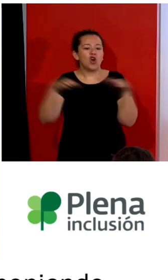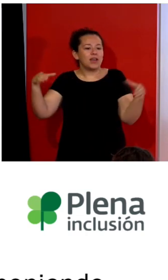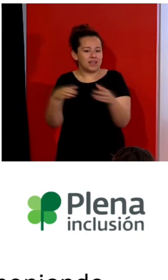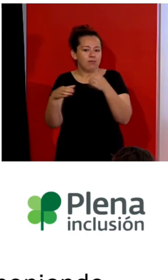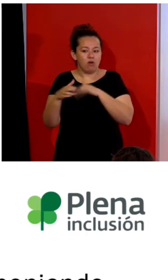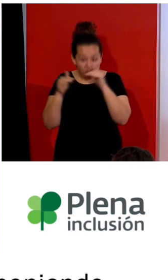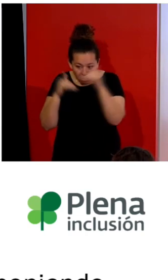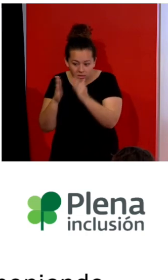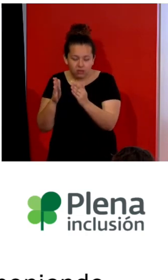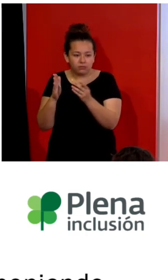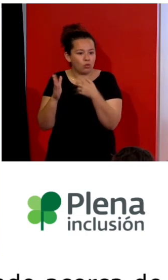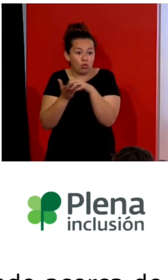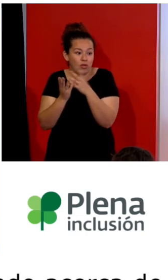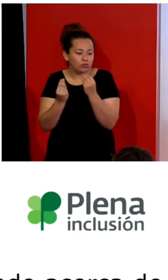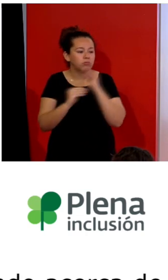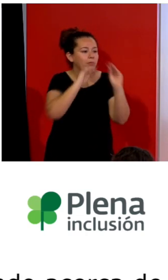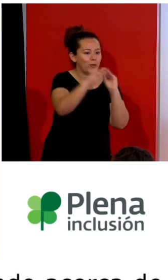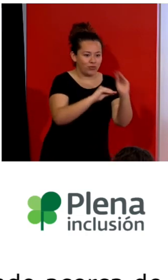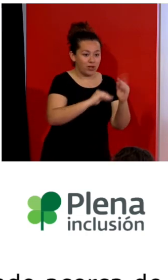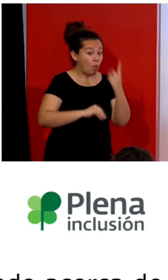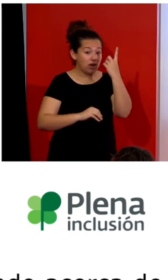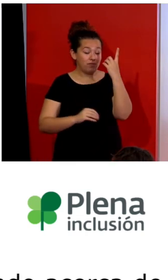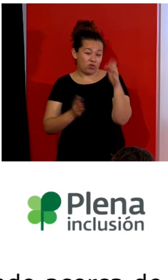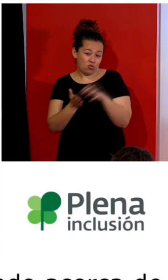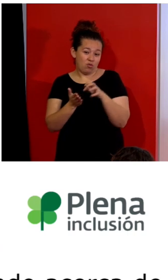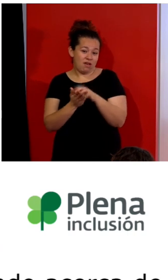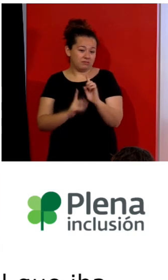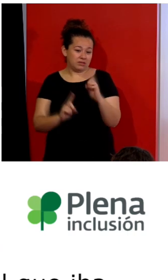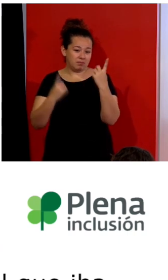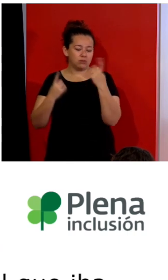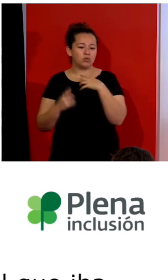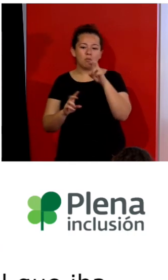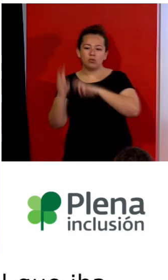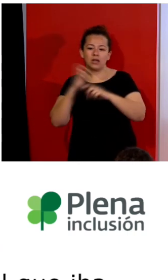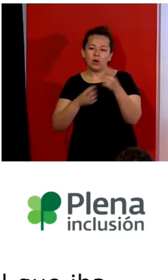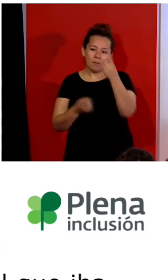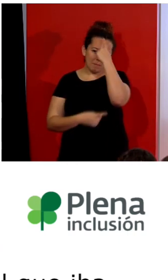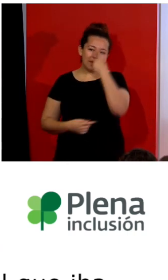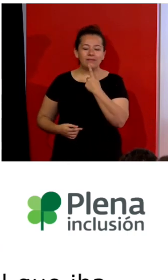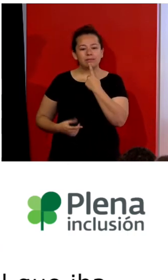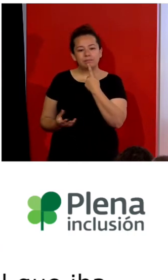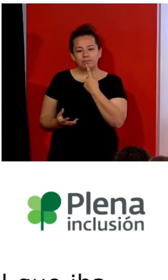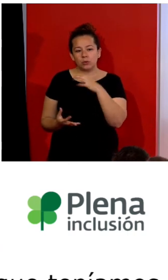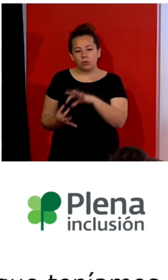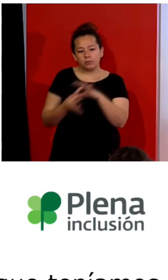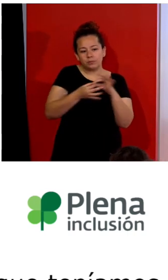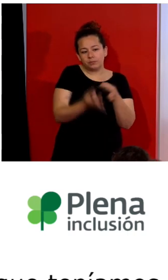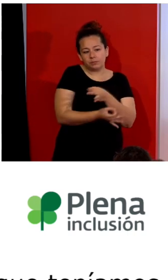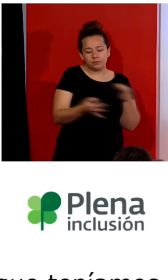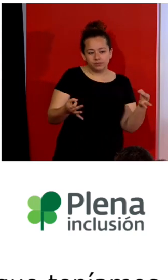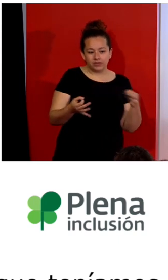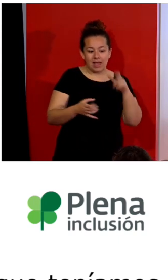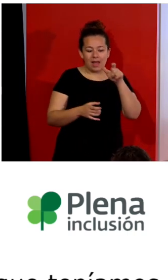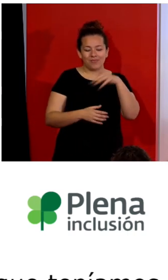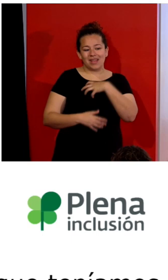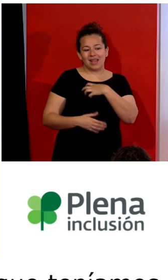iba dirigido. Una de las primeras dudas que teníamos era buscar un perfil que se adecuara bien a las capacidades de estas